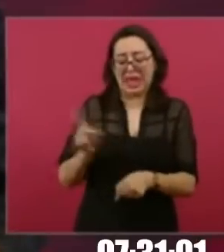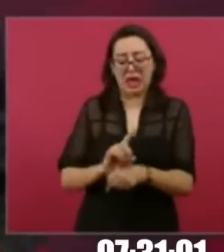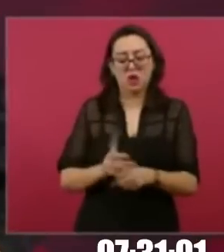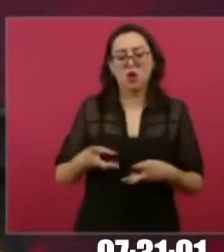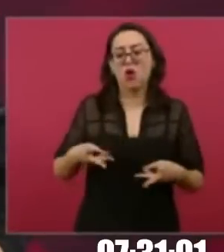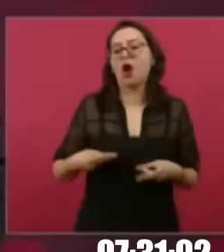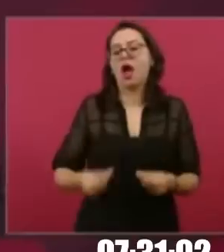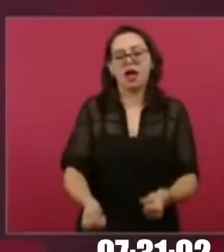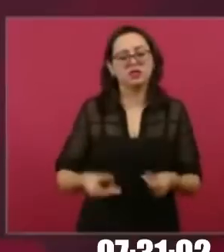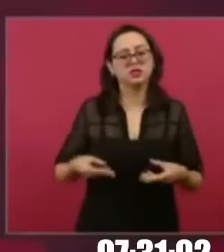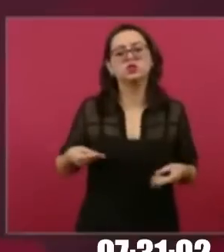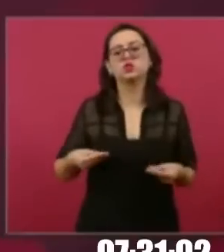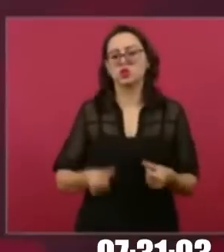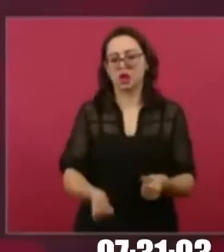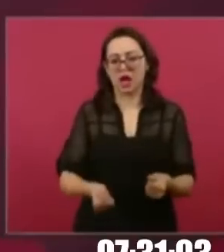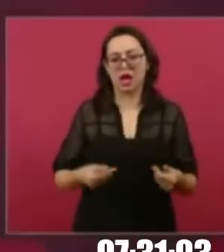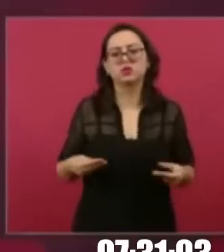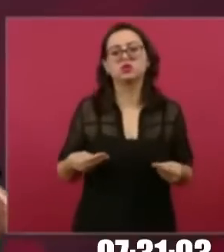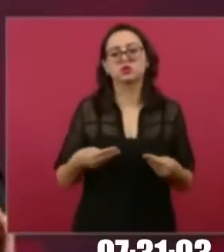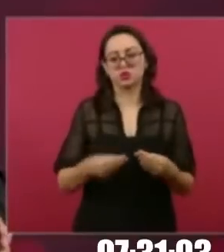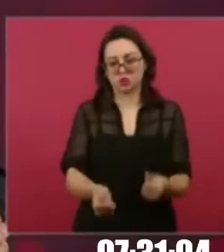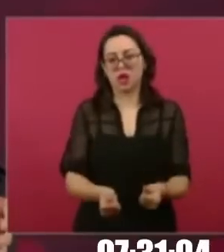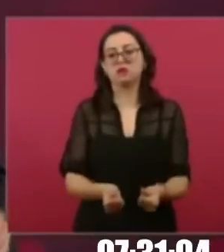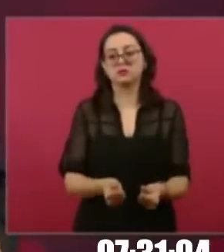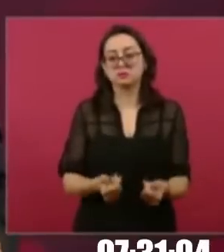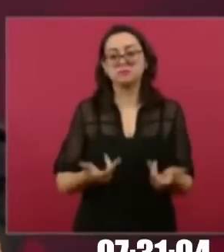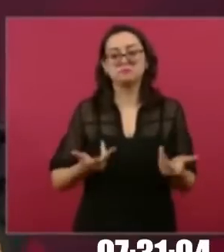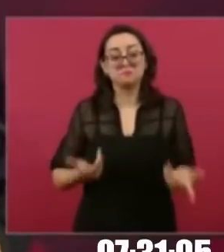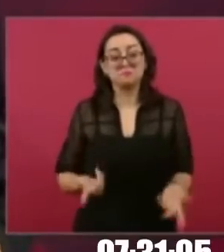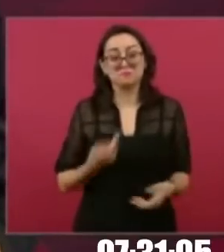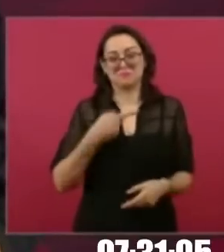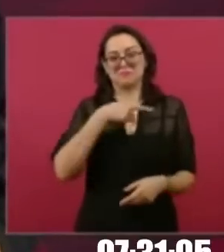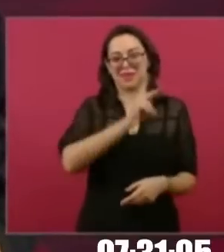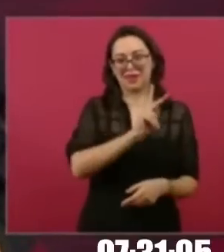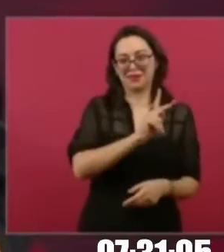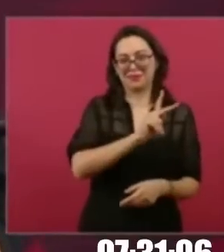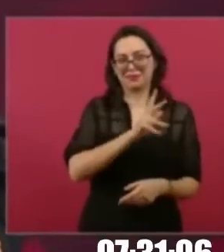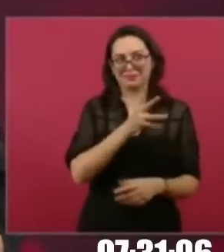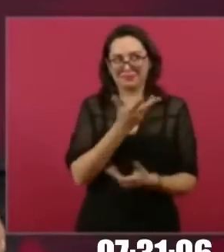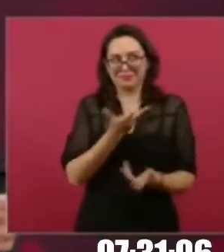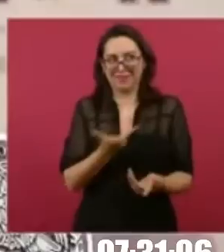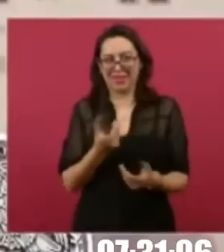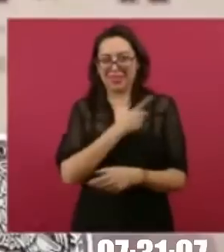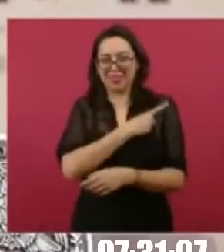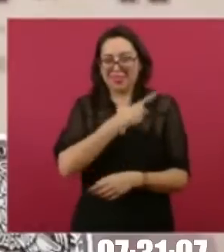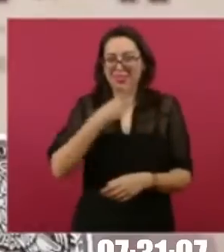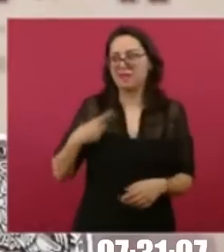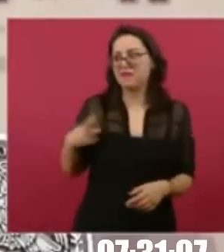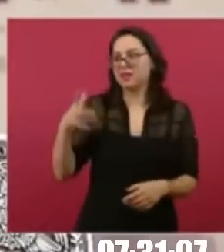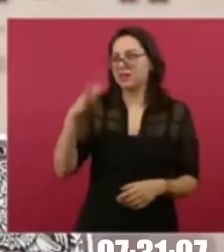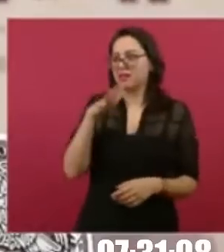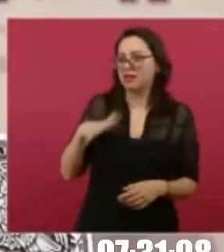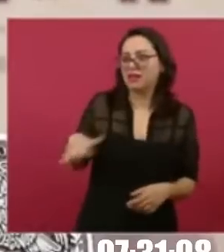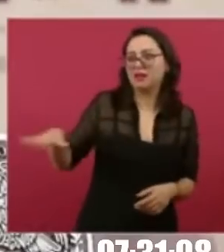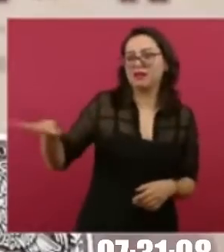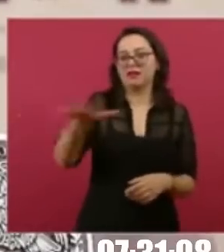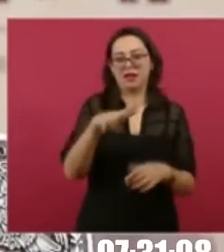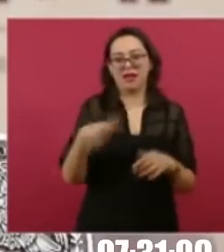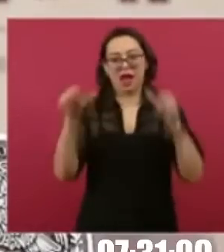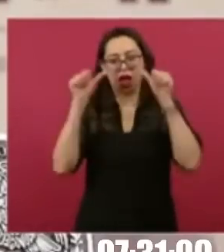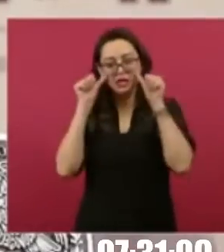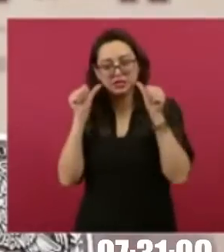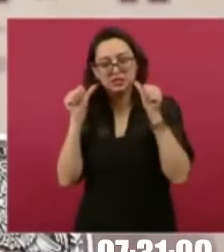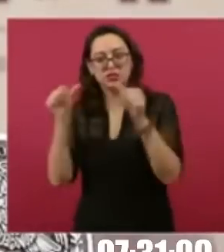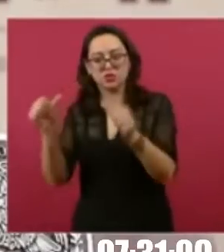es una situación apetecible contraria a la vocación social del gobierno de la República y de muchos gobiernos de los estados